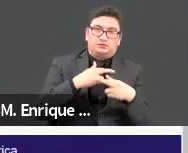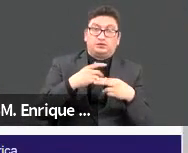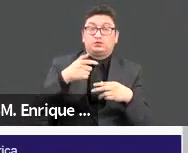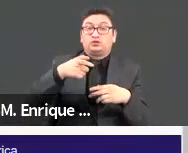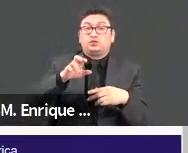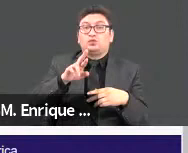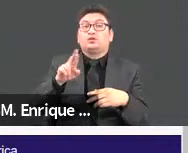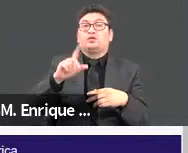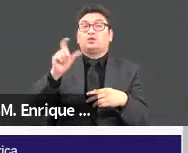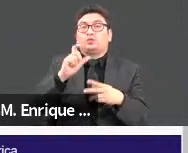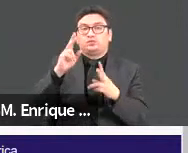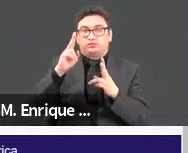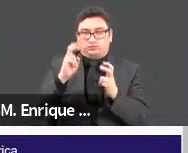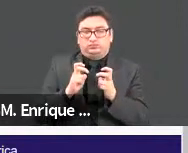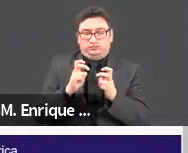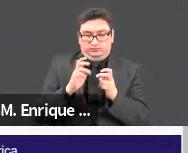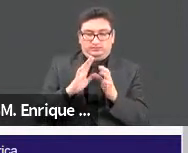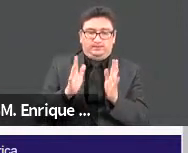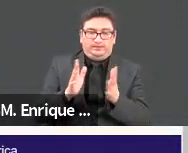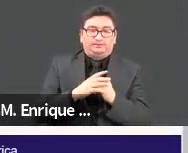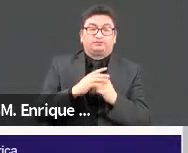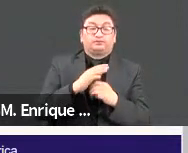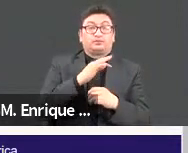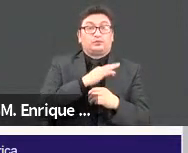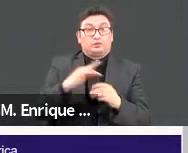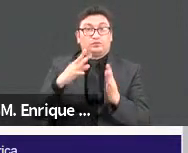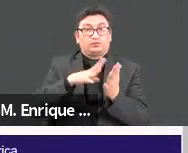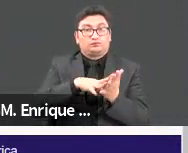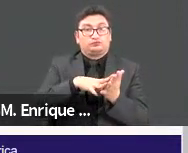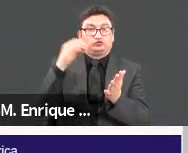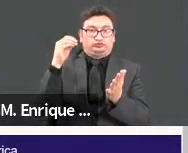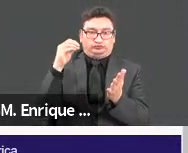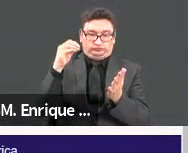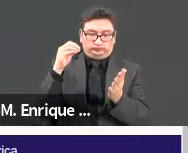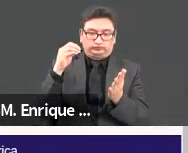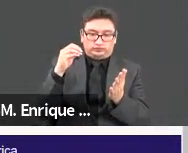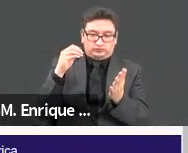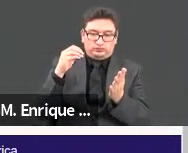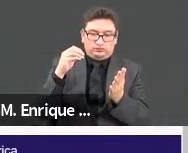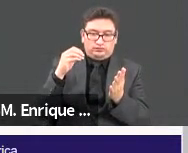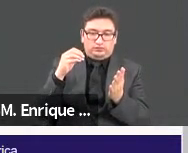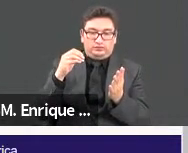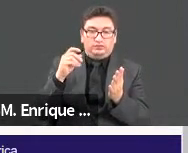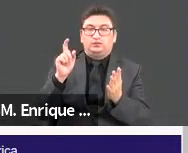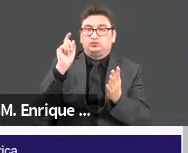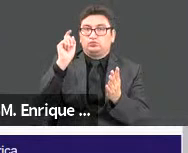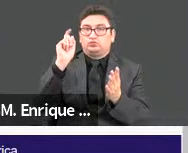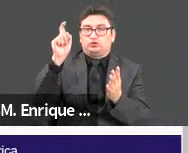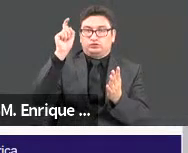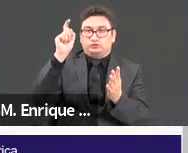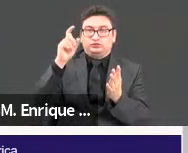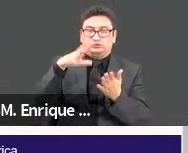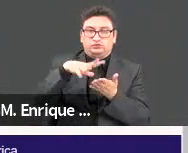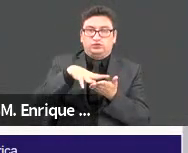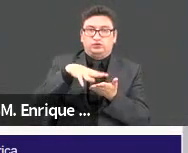lo descarguemos, ¿ok? Podemos también copiarlo aquí con este recuadro en la parte superior derecha de